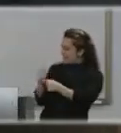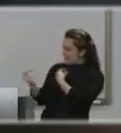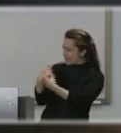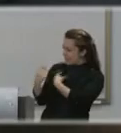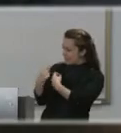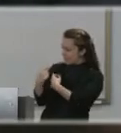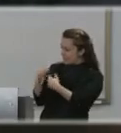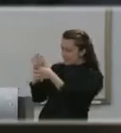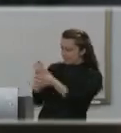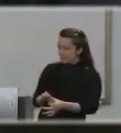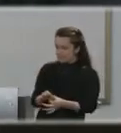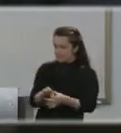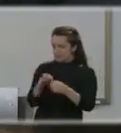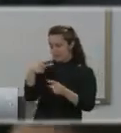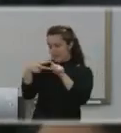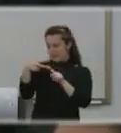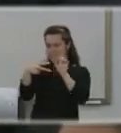y uniéndola con esta,